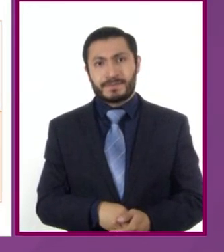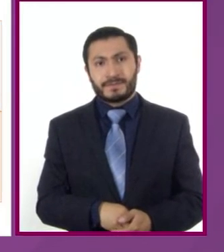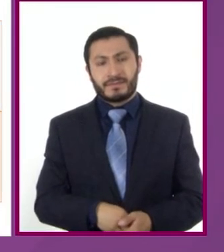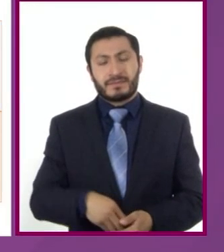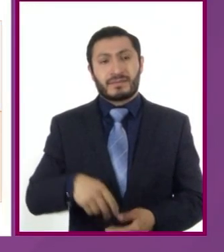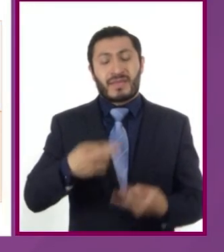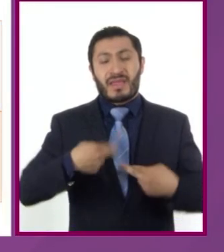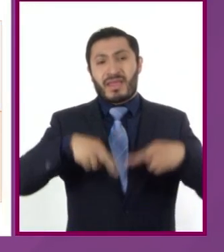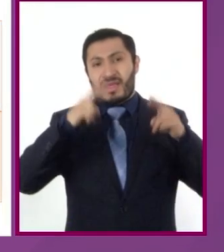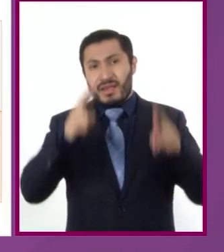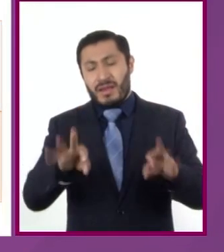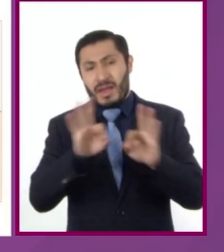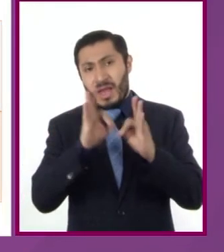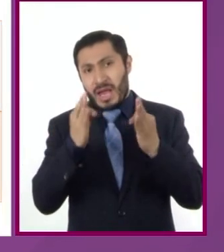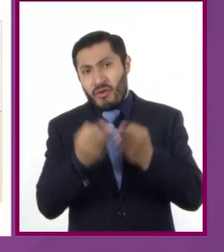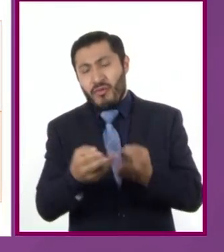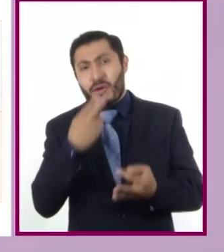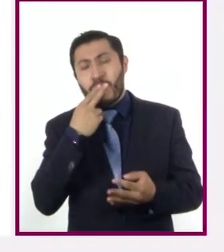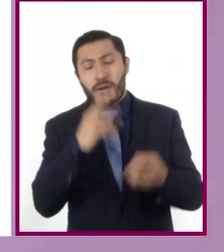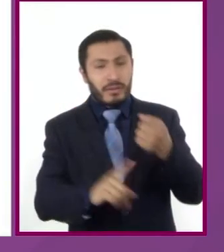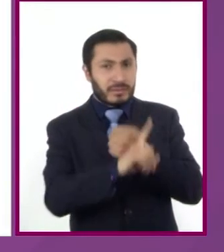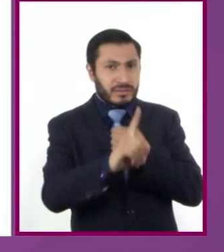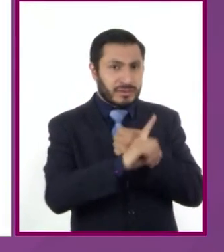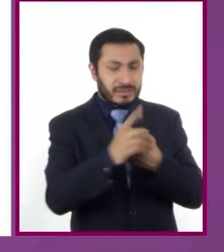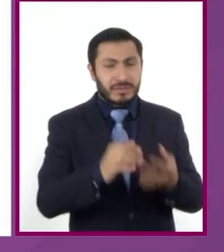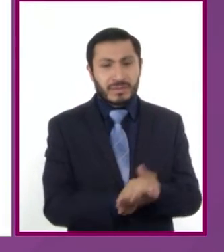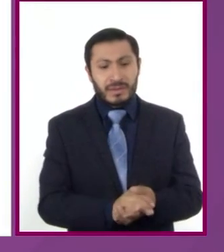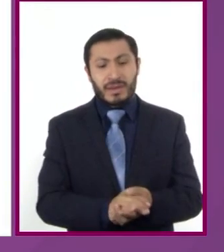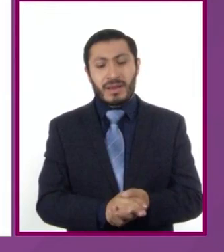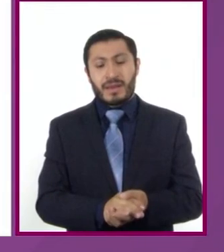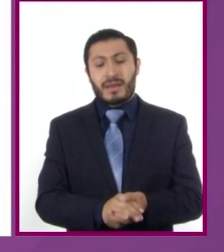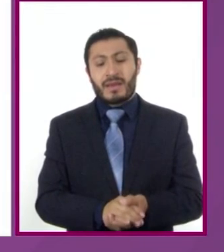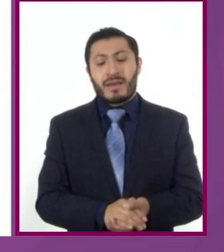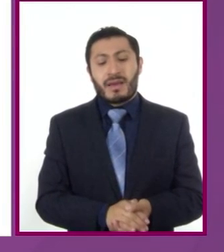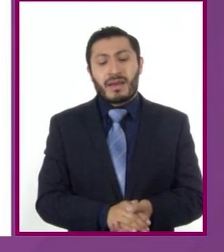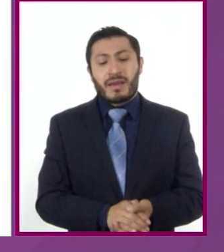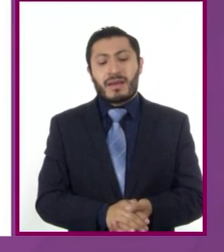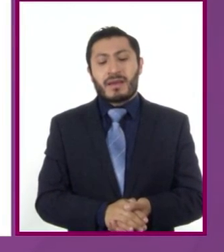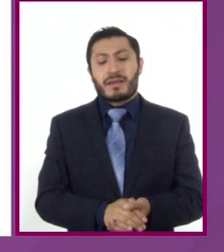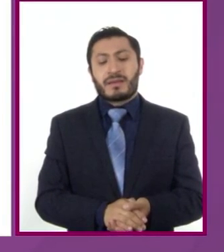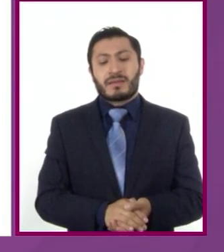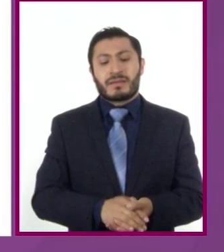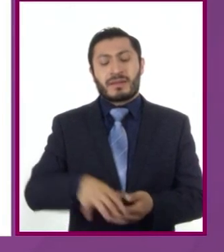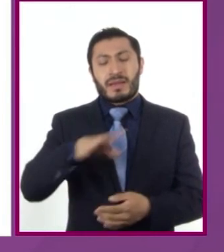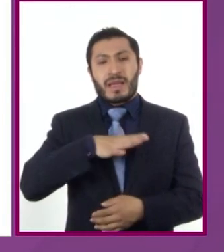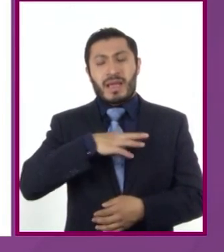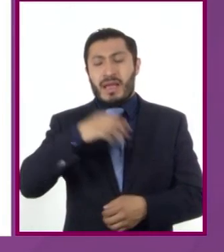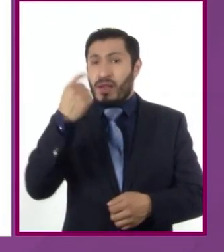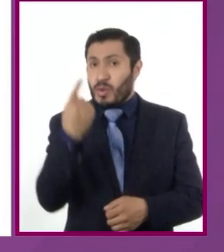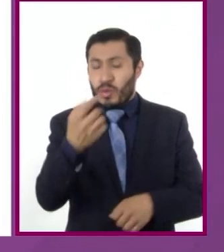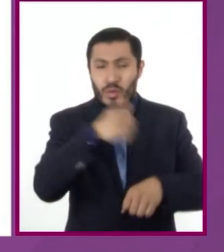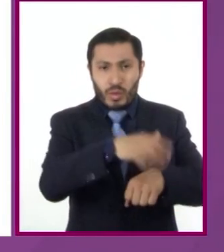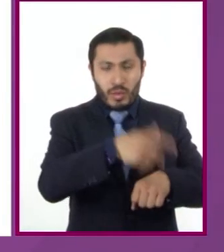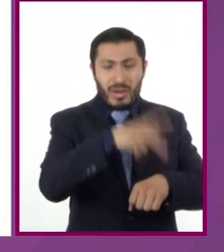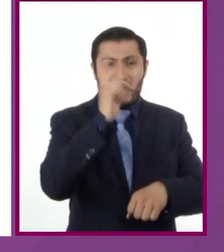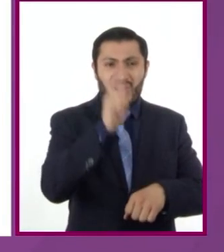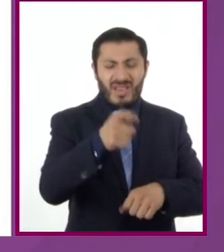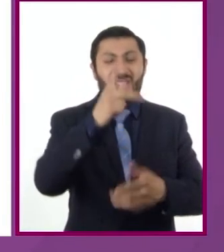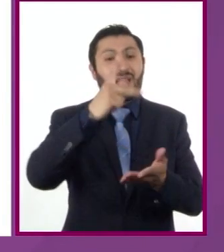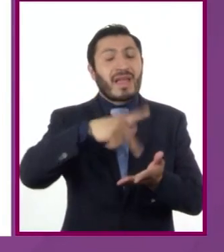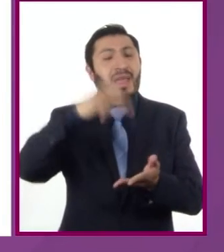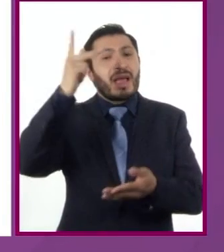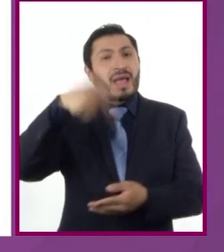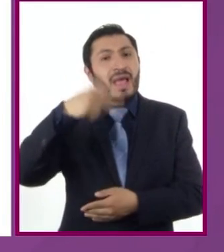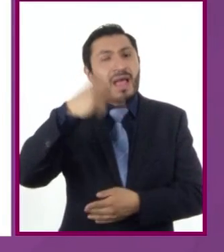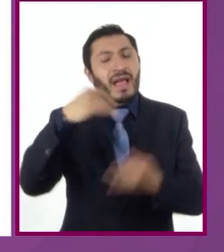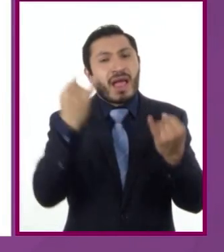que se representan en una situación problema. La constante de proporcionalidad inversa está definida por la expresión K igual a